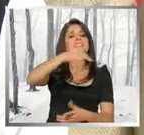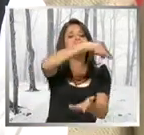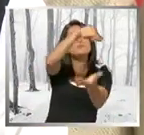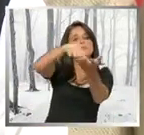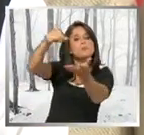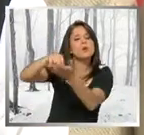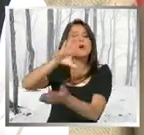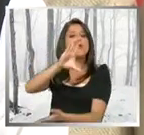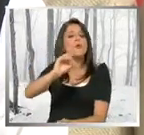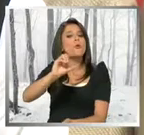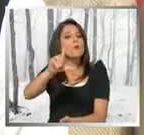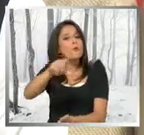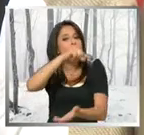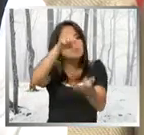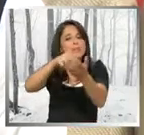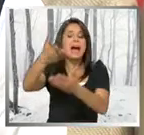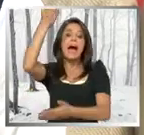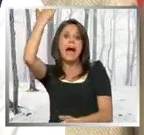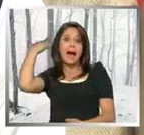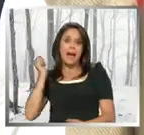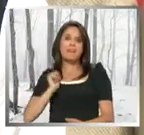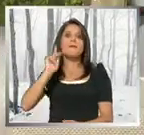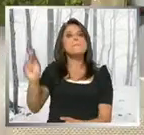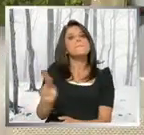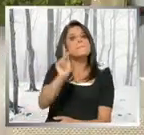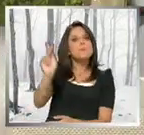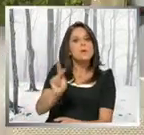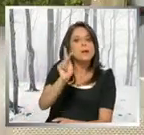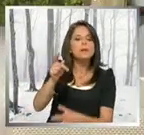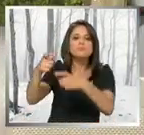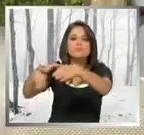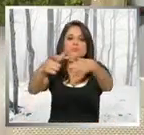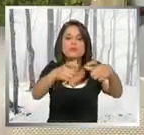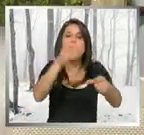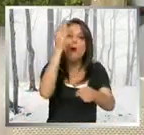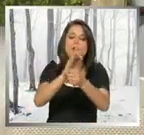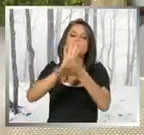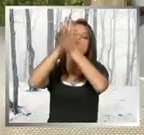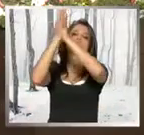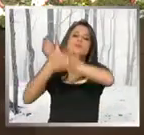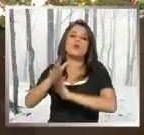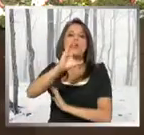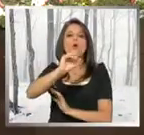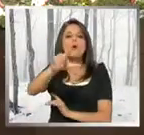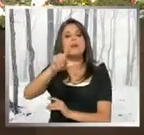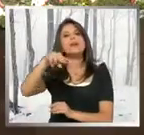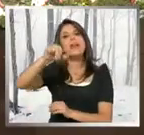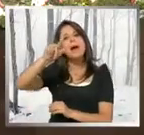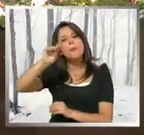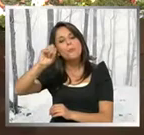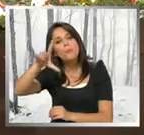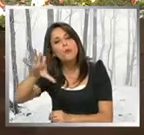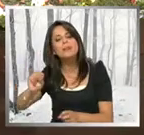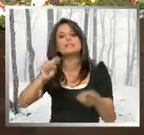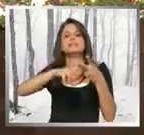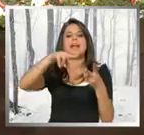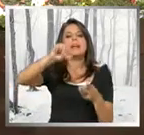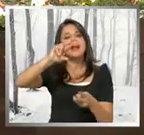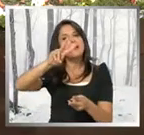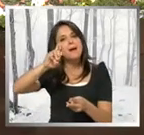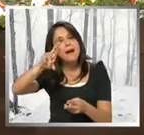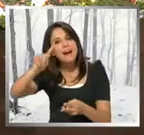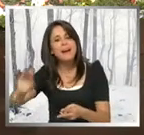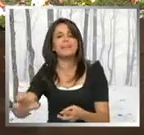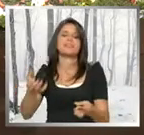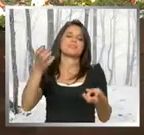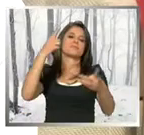56 colonias que alguna vez fueron pueblos, que alguna vez fueron barrios, unos más antiguos que otros. La del Valle, la Nápoles, incluso la Narvarte son de principios del